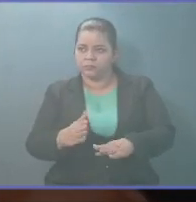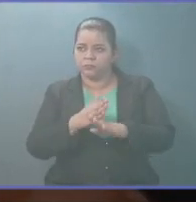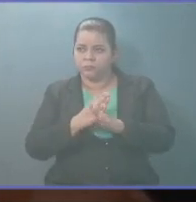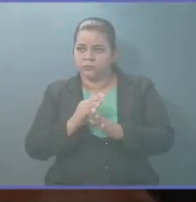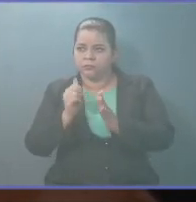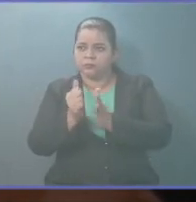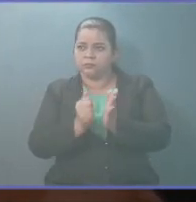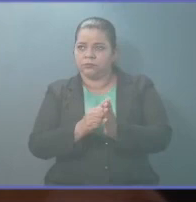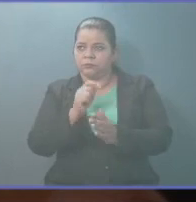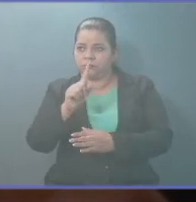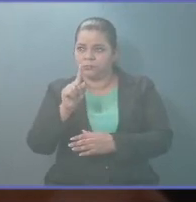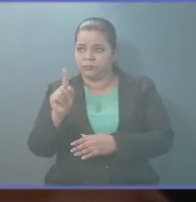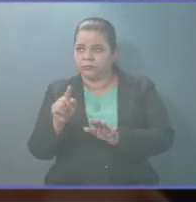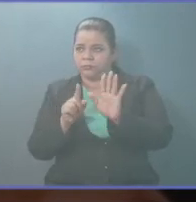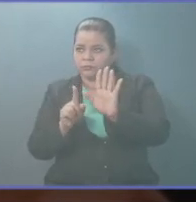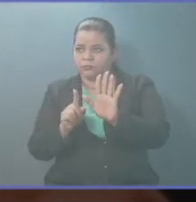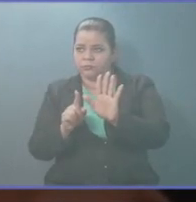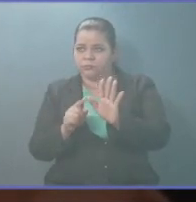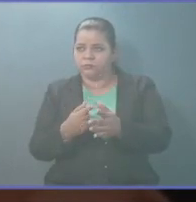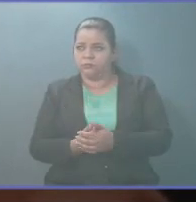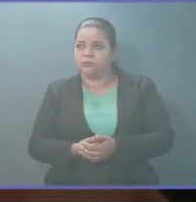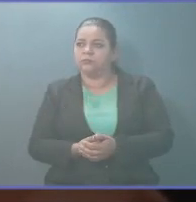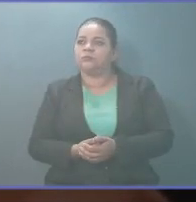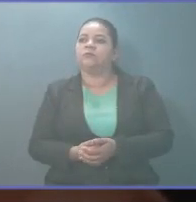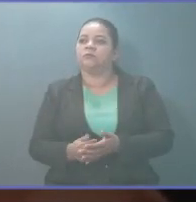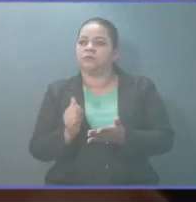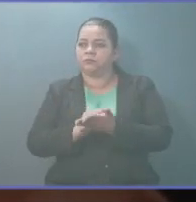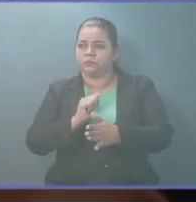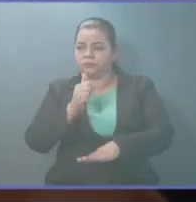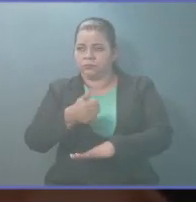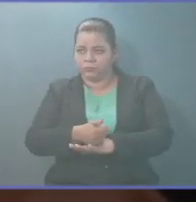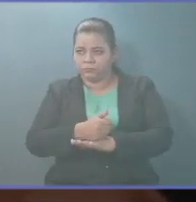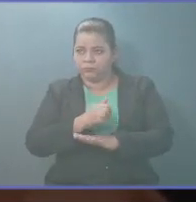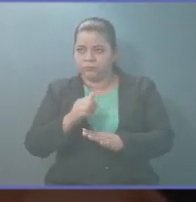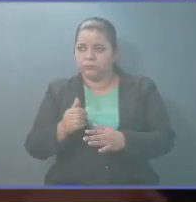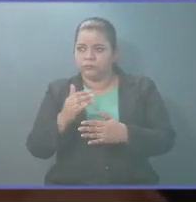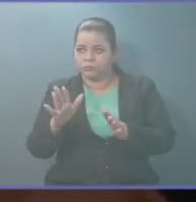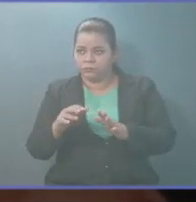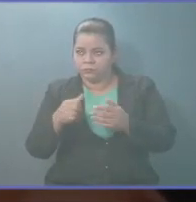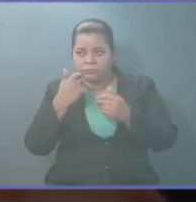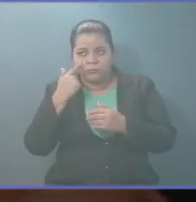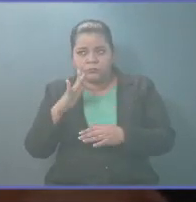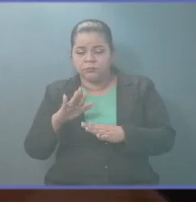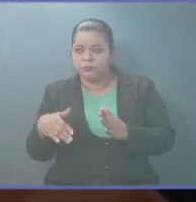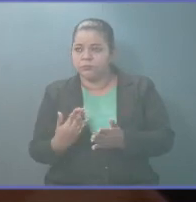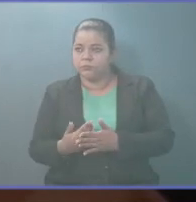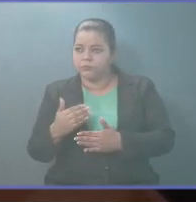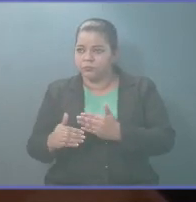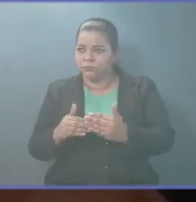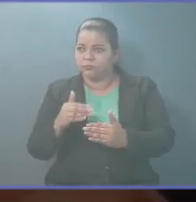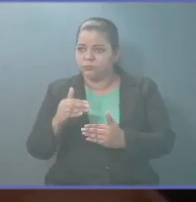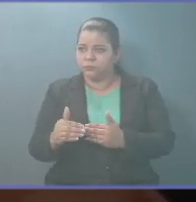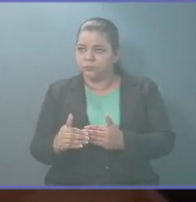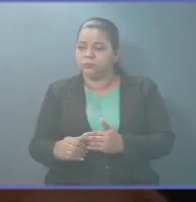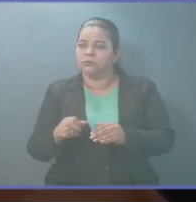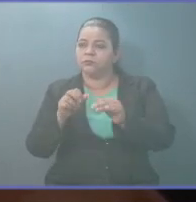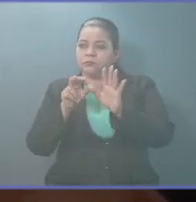artículo 116. Se decretará apertura a pruebas dentro del procedimiento por un plazo de 8